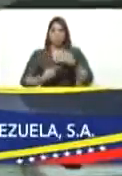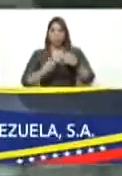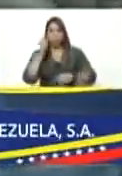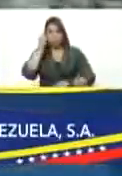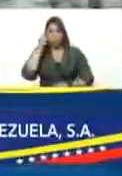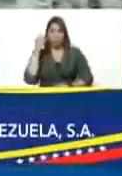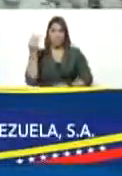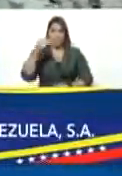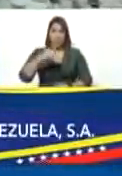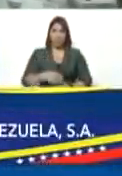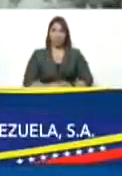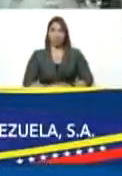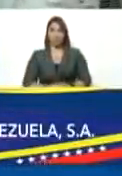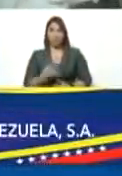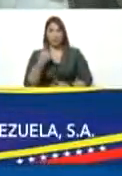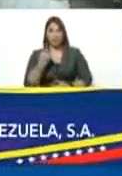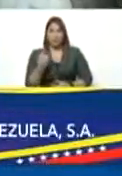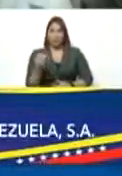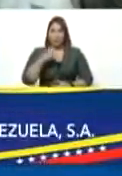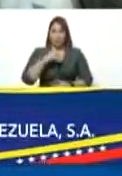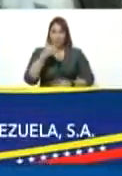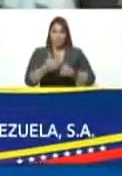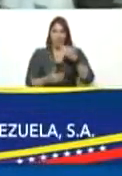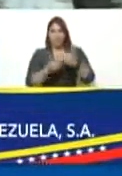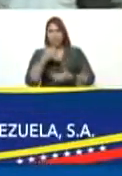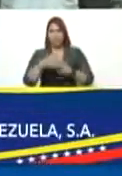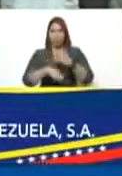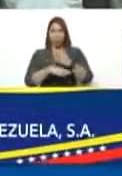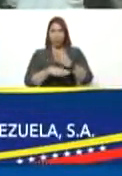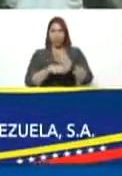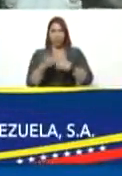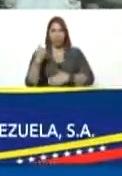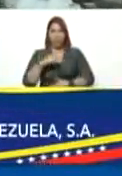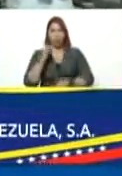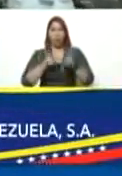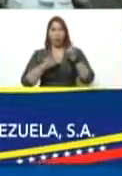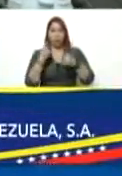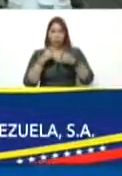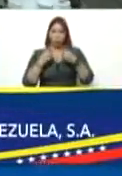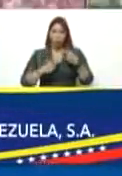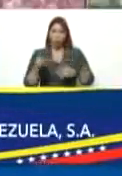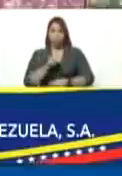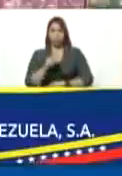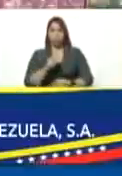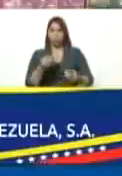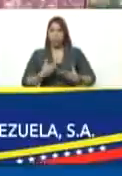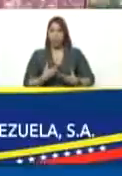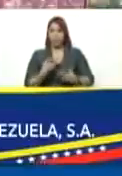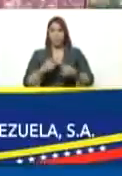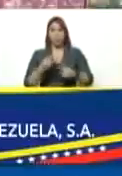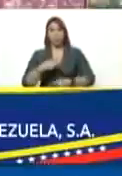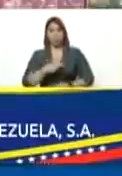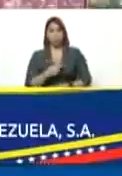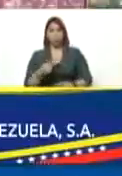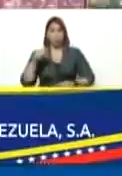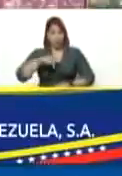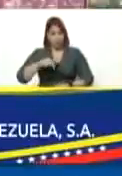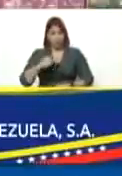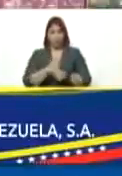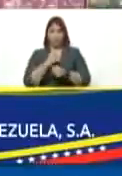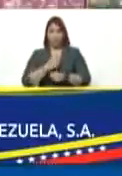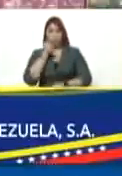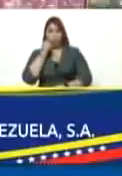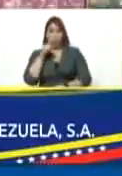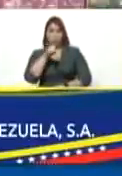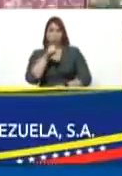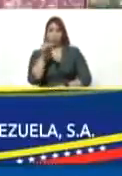verdad, nos hace falta todavía avanzar, todavía tenemos algunas cuestiones que no nos dan. Pero aquí estamos, la clase obrera, usted no se